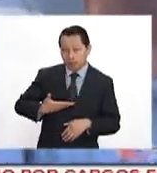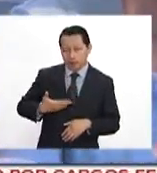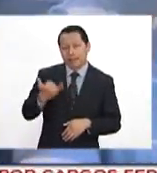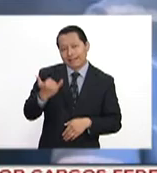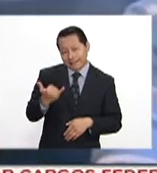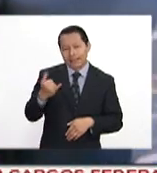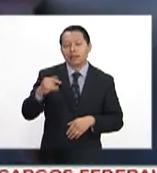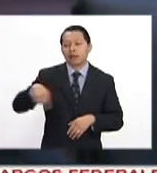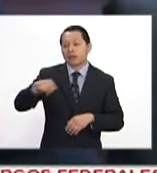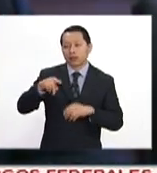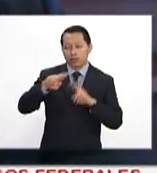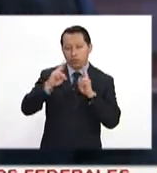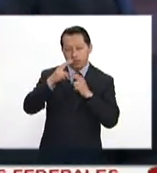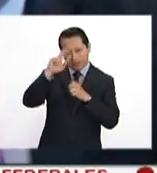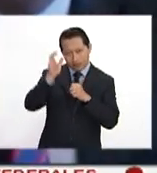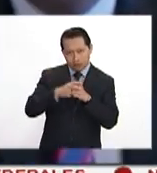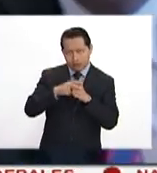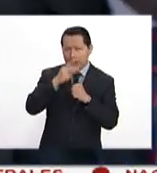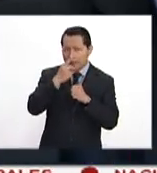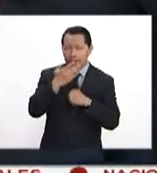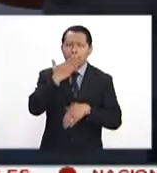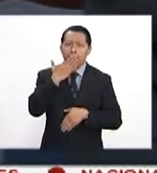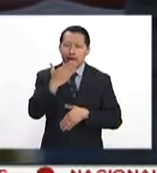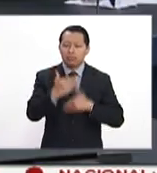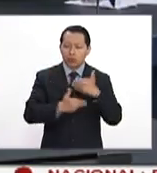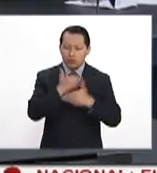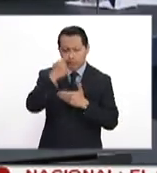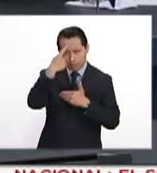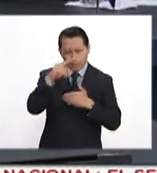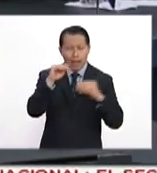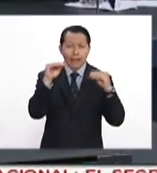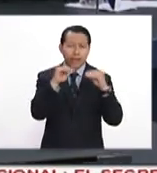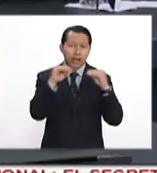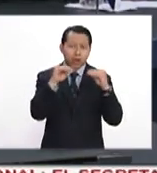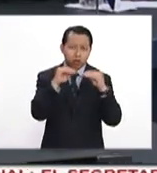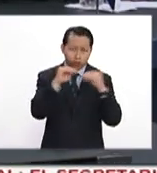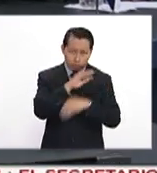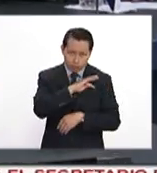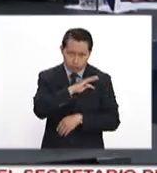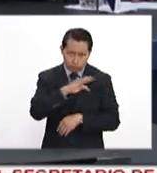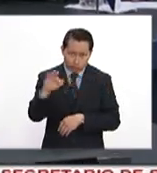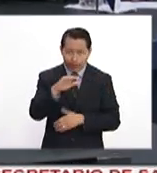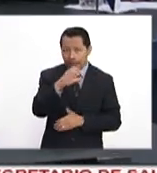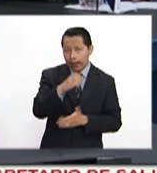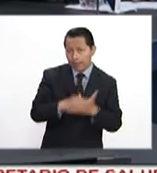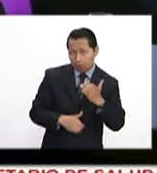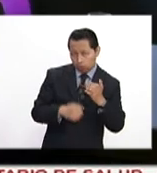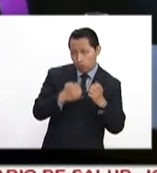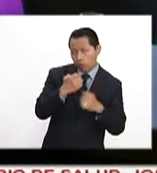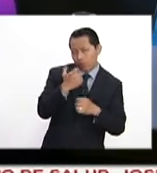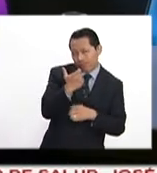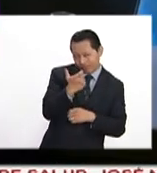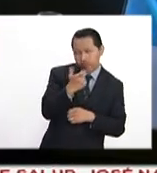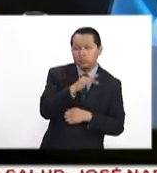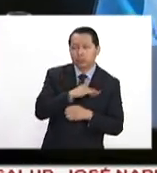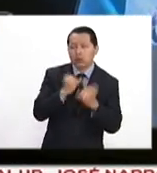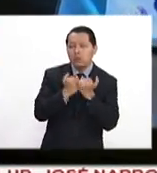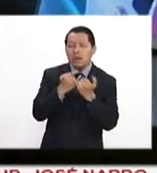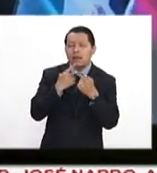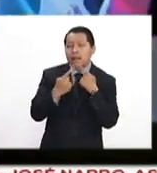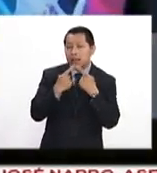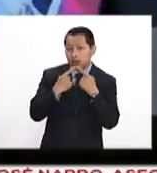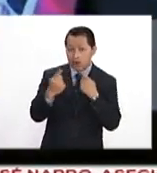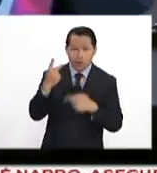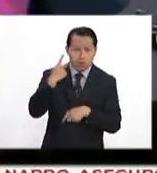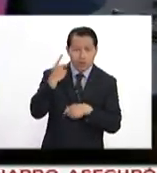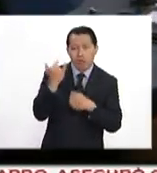europeos se congratularon por los avances registrados en el proceso de negociación, tanto en el capítulo económico como en los de diálogo político